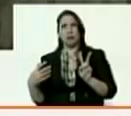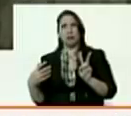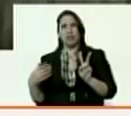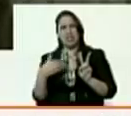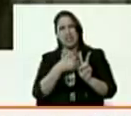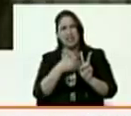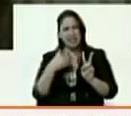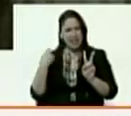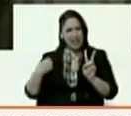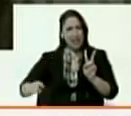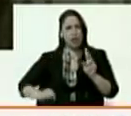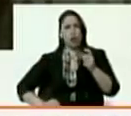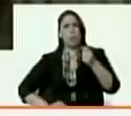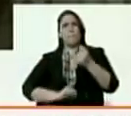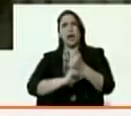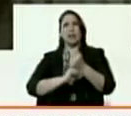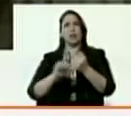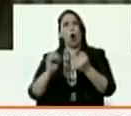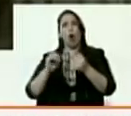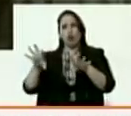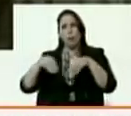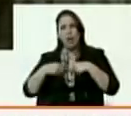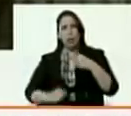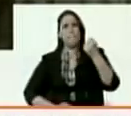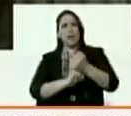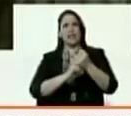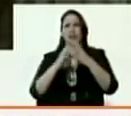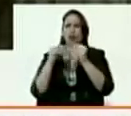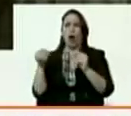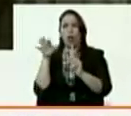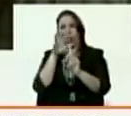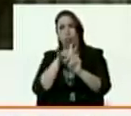teniendo como base o tomando como base todas estas maniobras